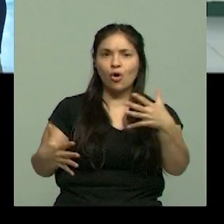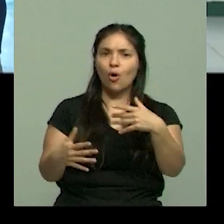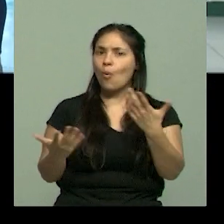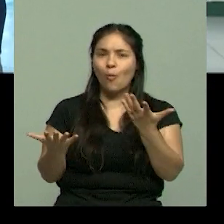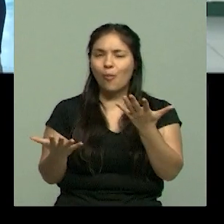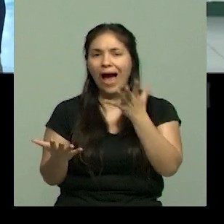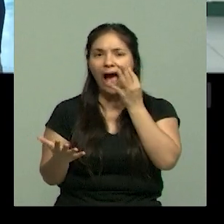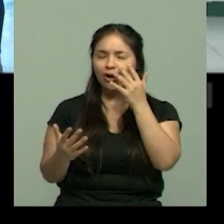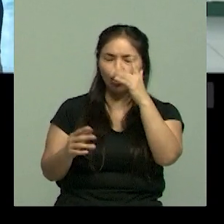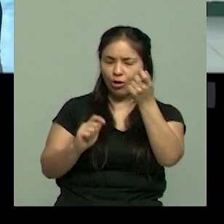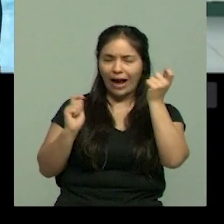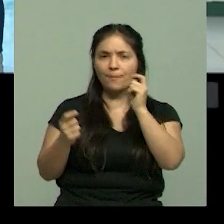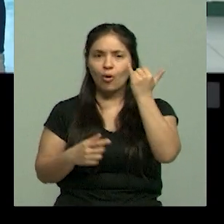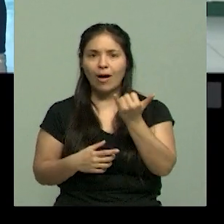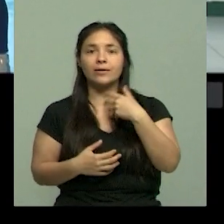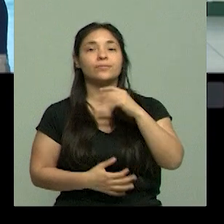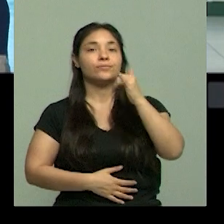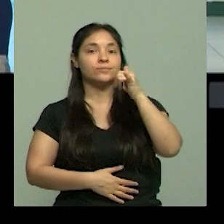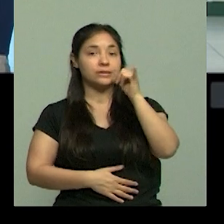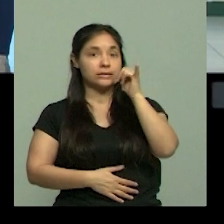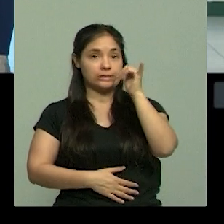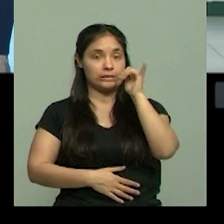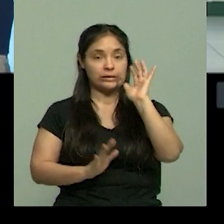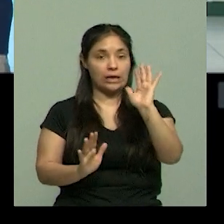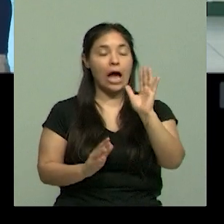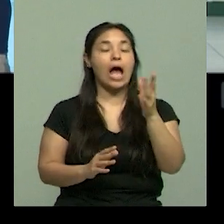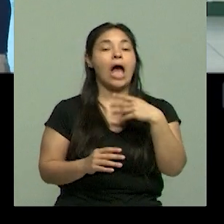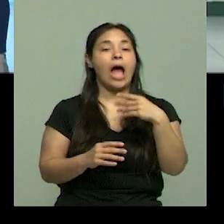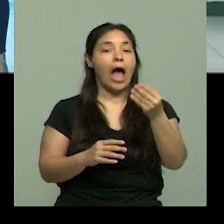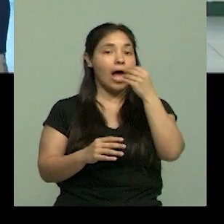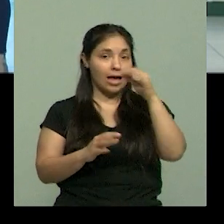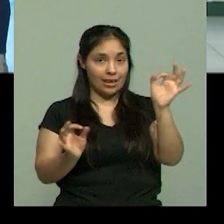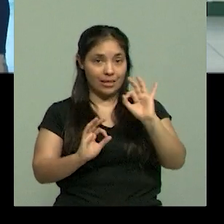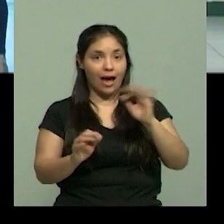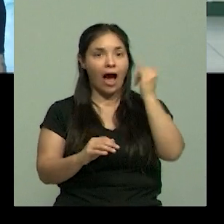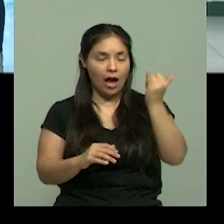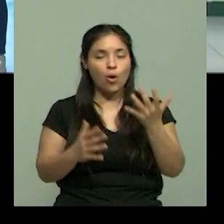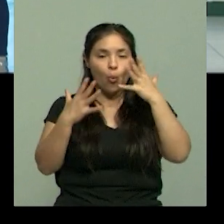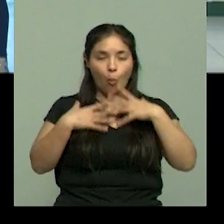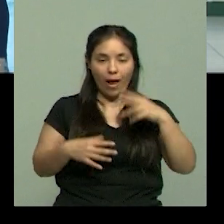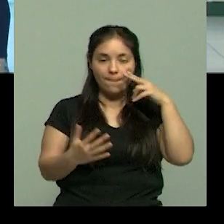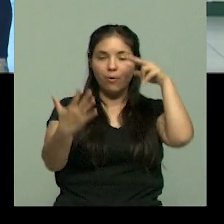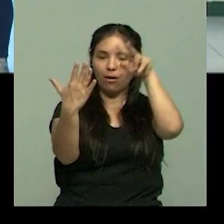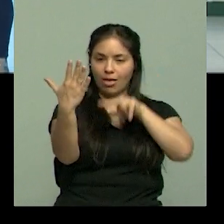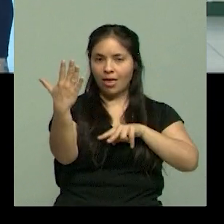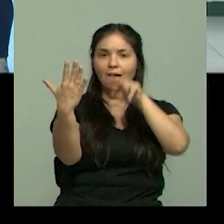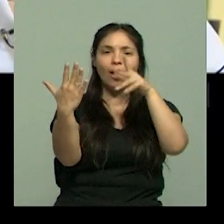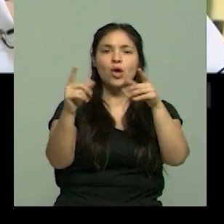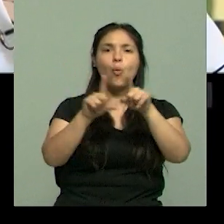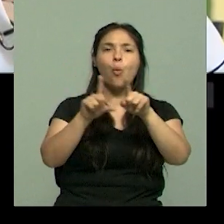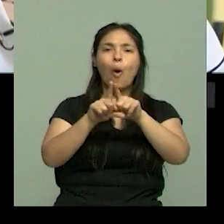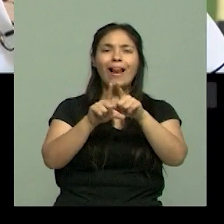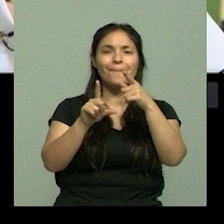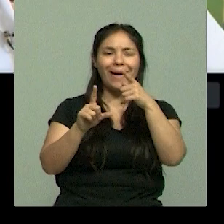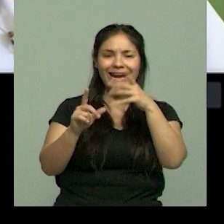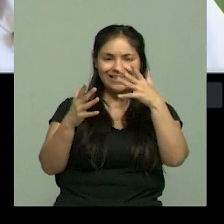es la distorsión. Sí, en la anorexia hay una distorsión corporal, ¿sí? Una distorsión de la imagen corporal. Lo